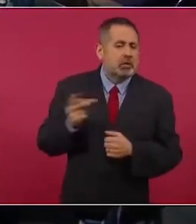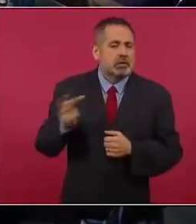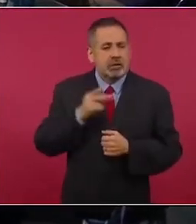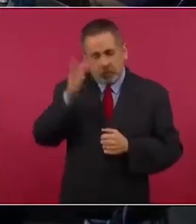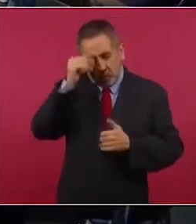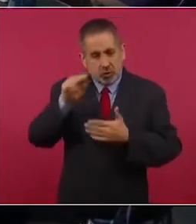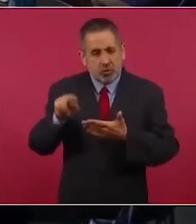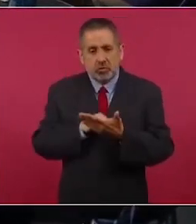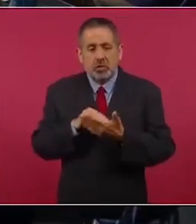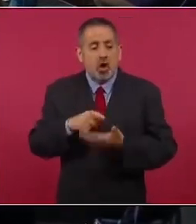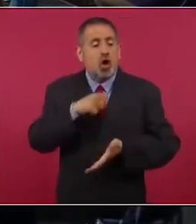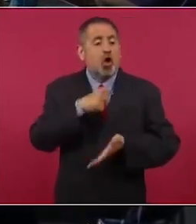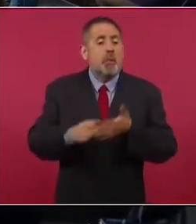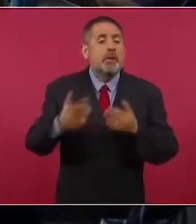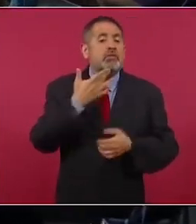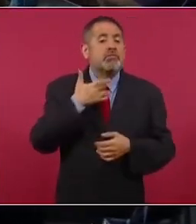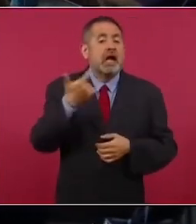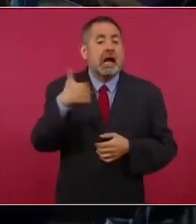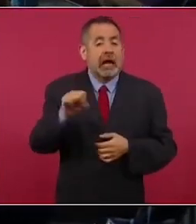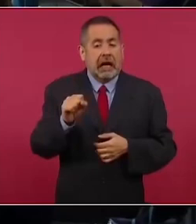para comprar gas,